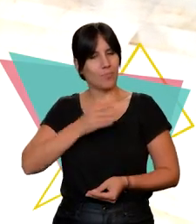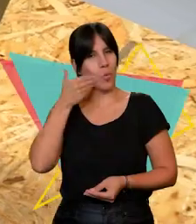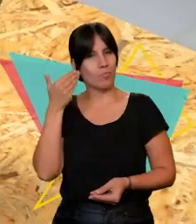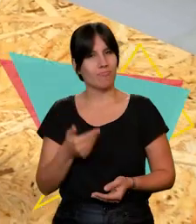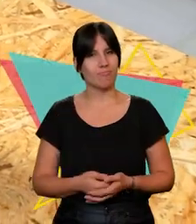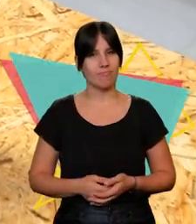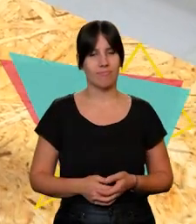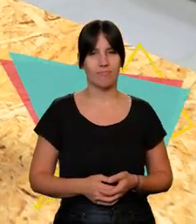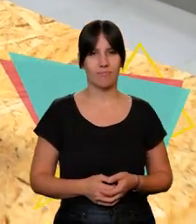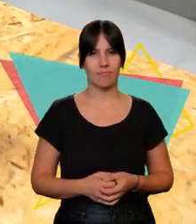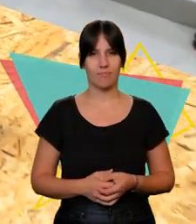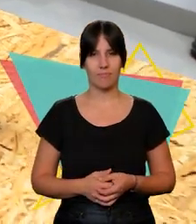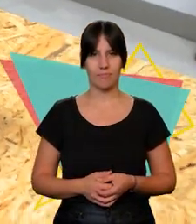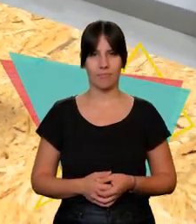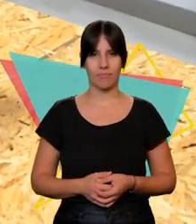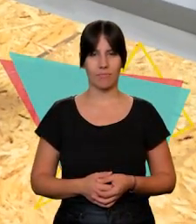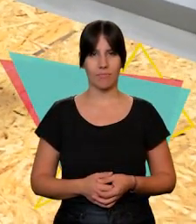satisfactorio.